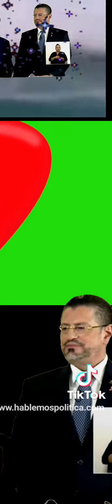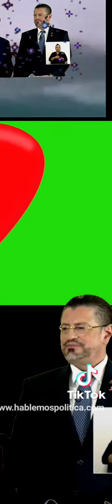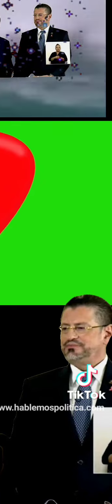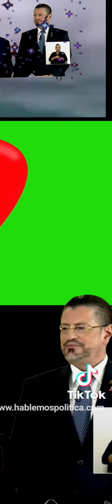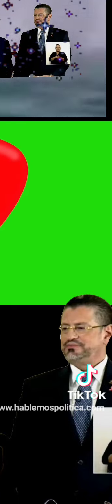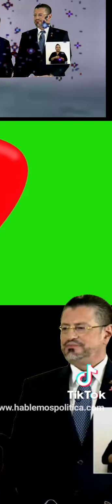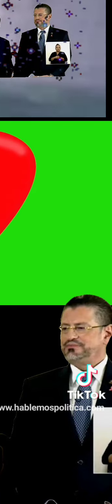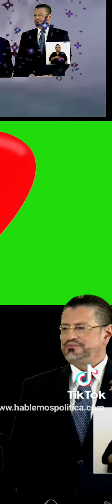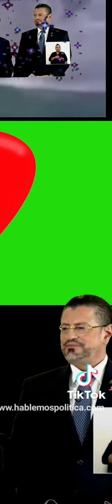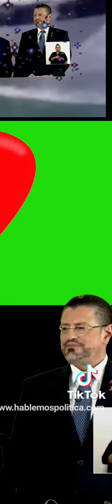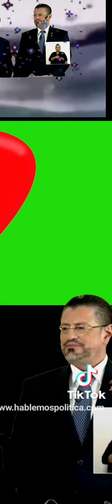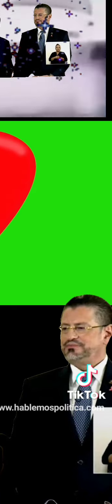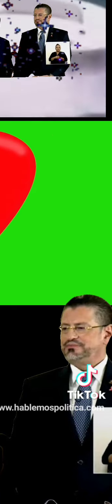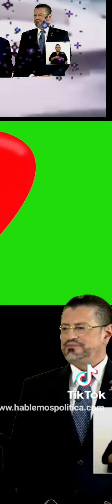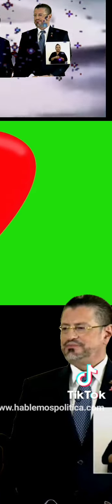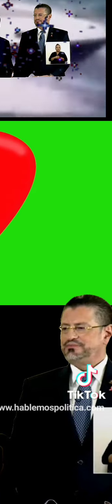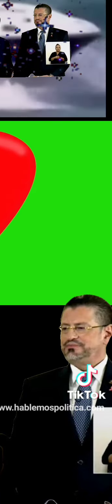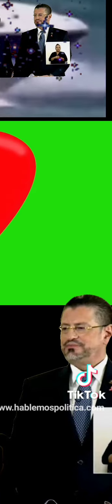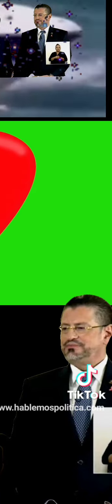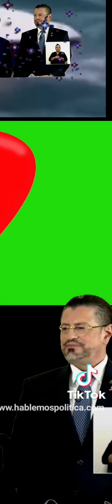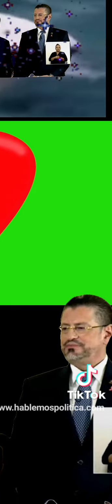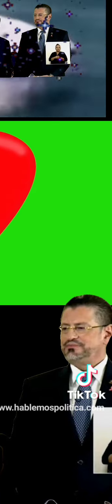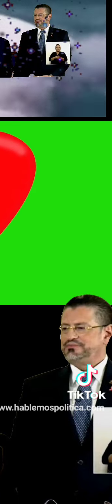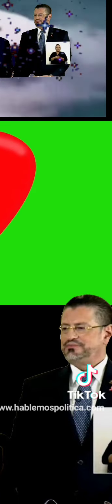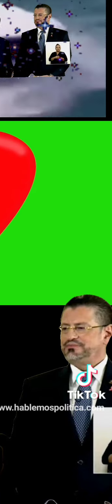Navegar y se marchó.